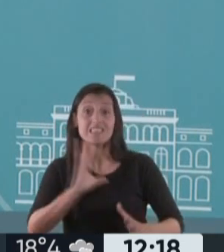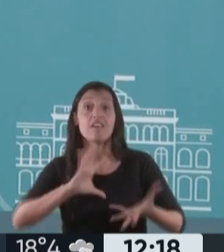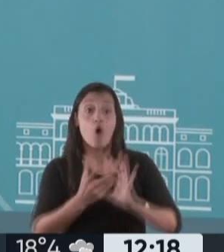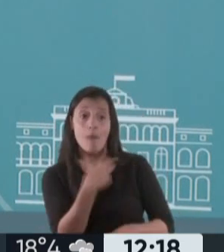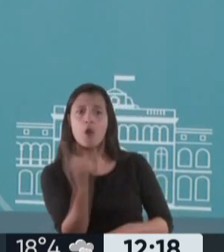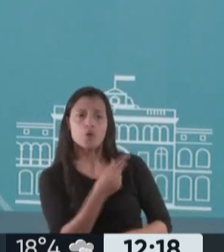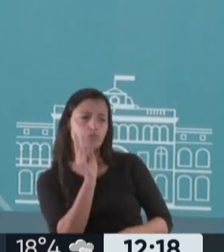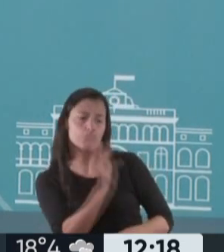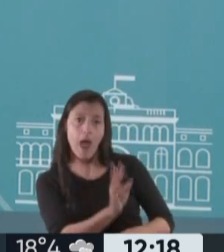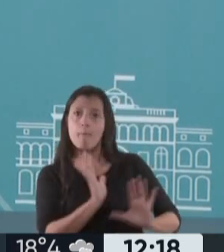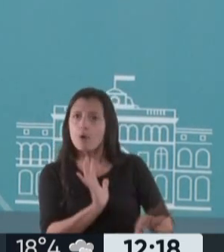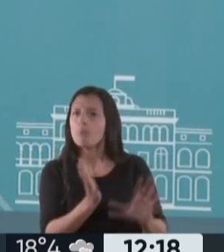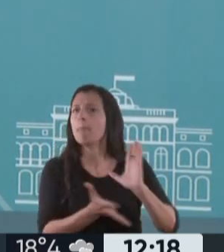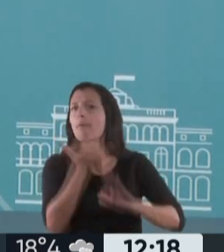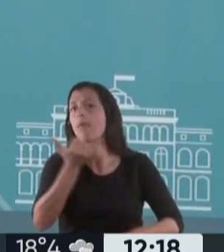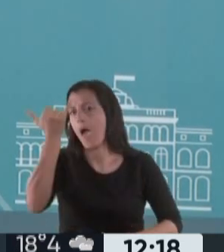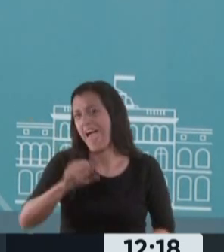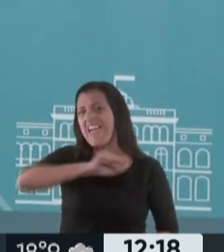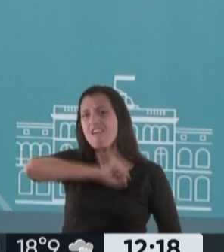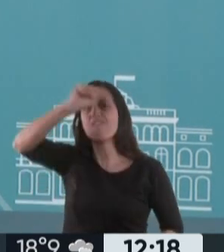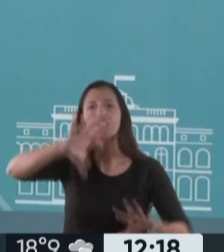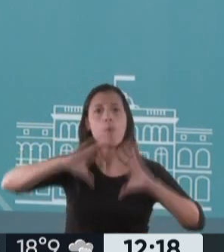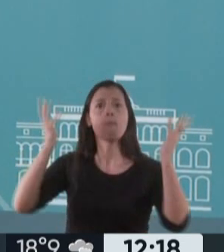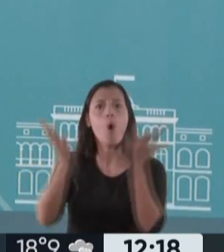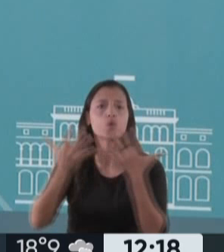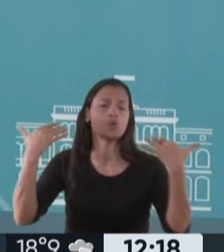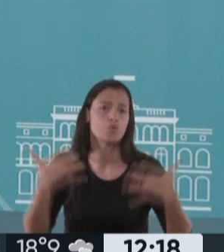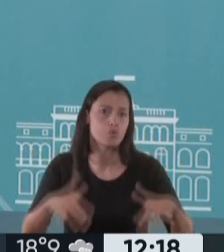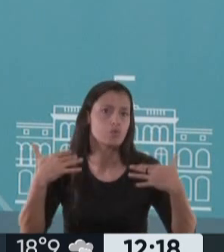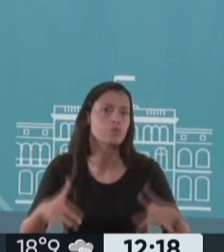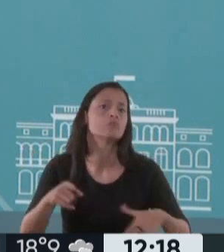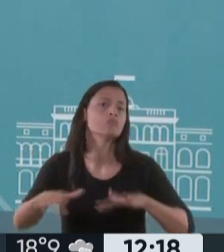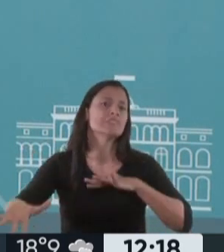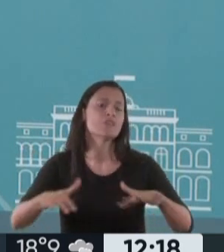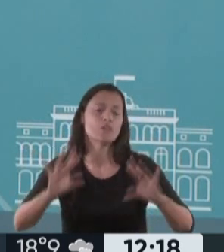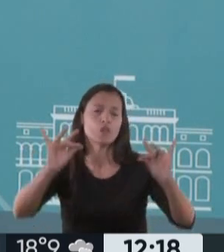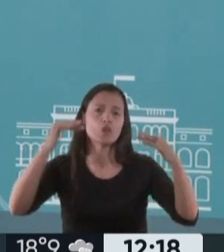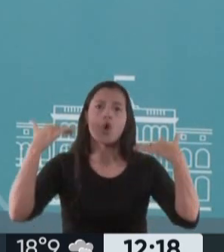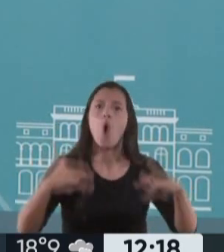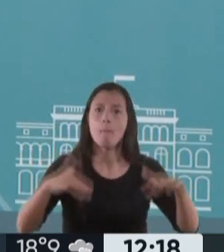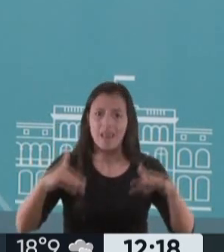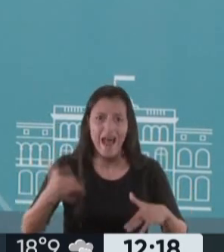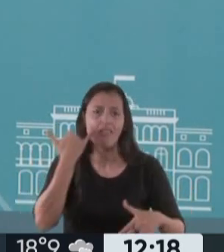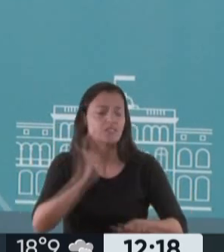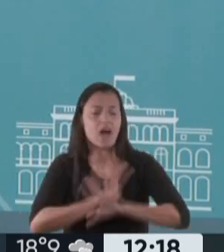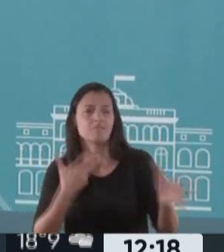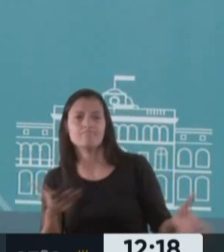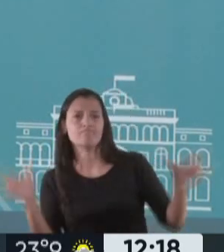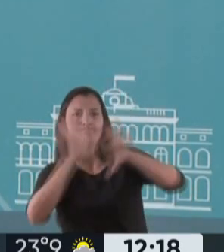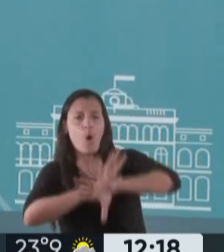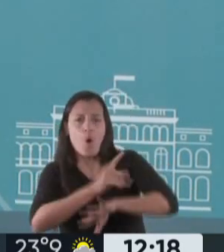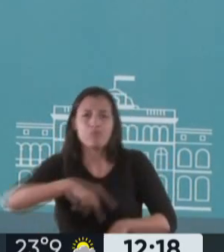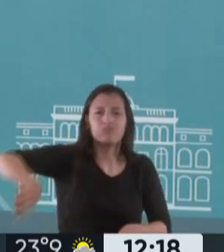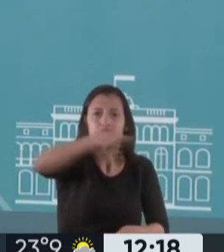es que si bien la inflación en el mundo es una situación muy compleja que ha impactado con